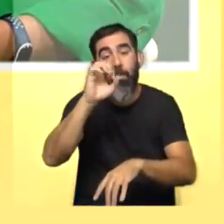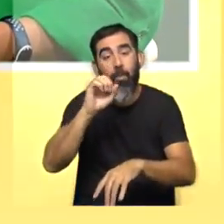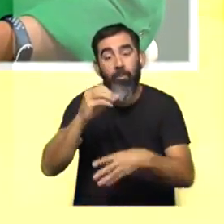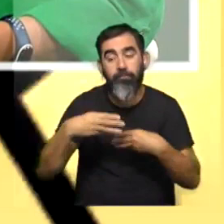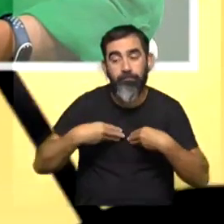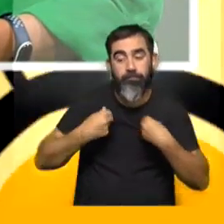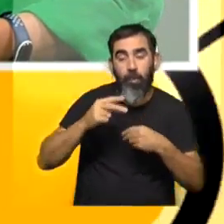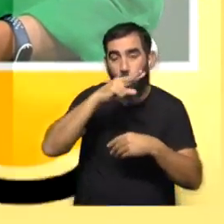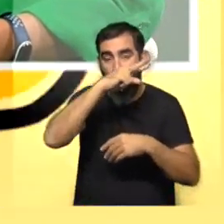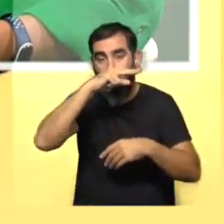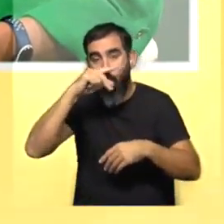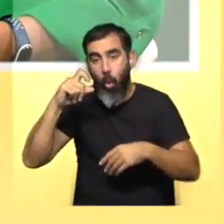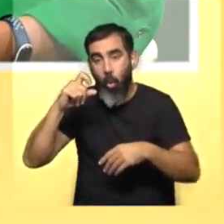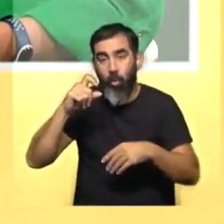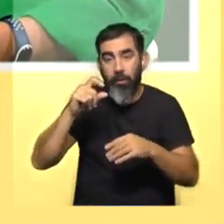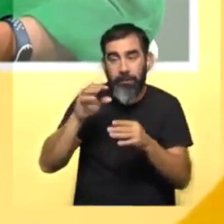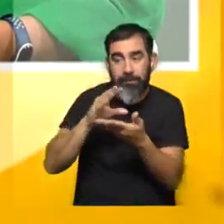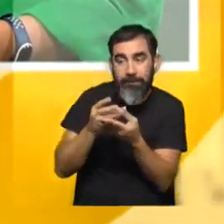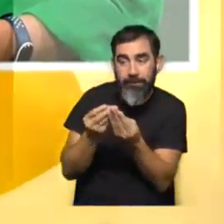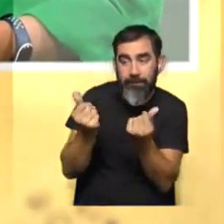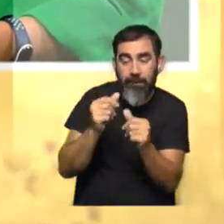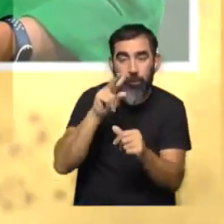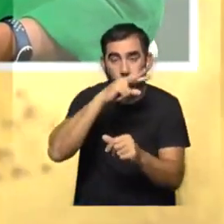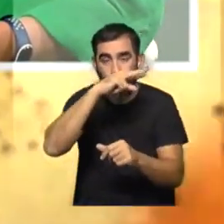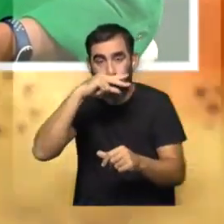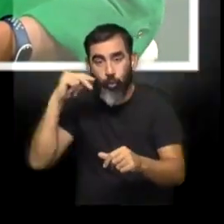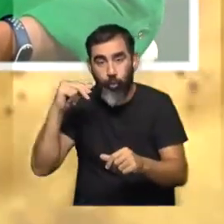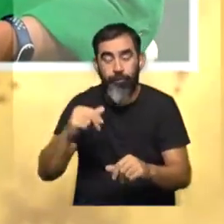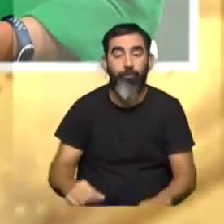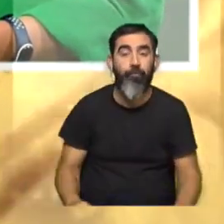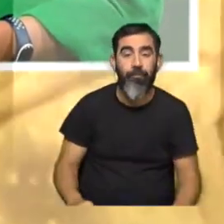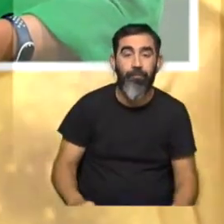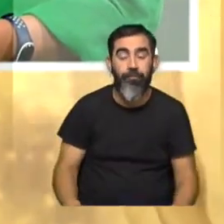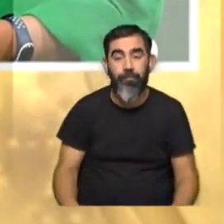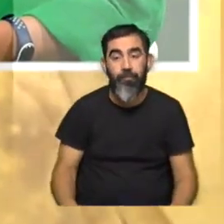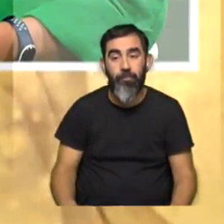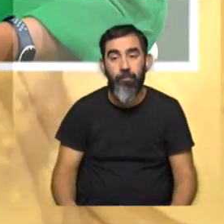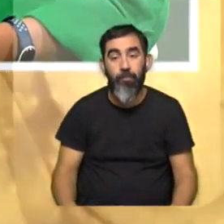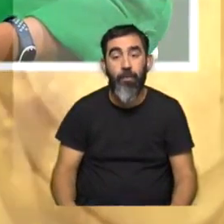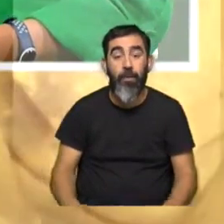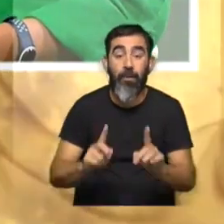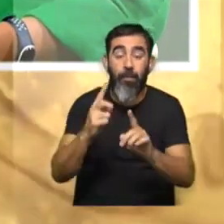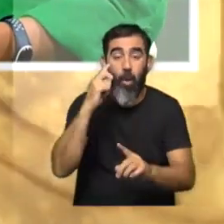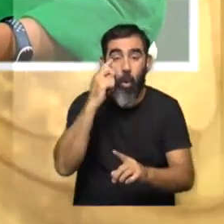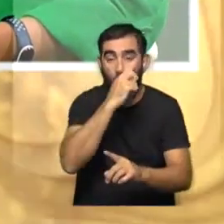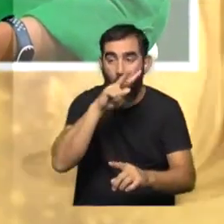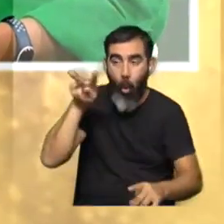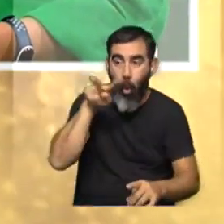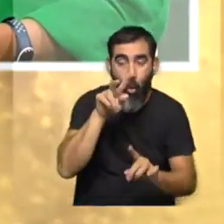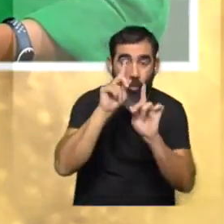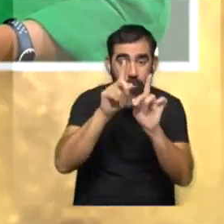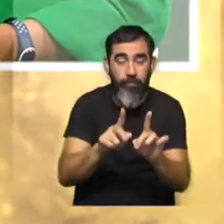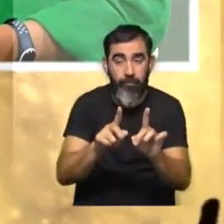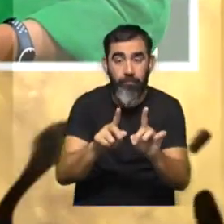que perciben el olor, donde están los sensores, ¿no? O sea, en esas estructuras están los sensores que estudia Gonzalo. Y por supuesto los ojos para